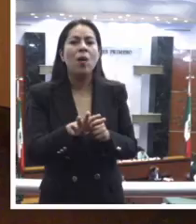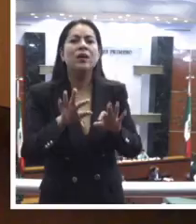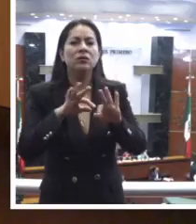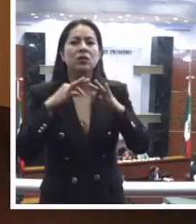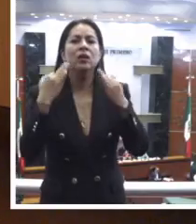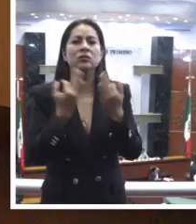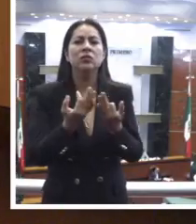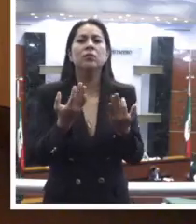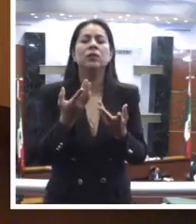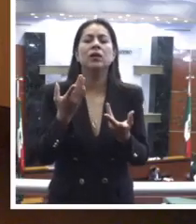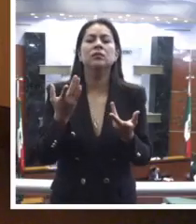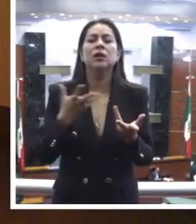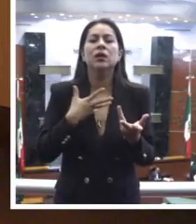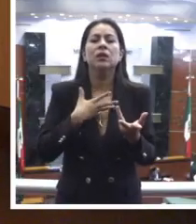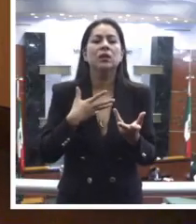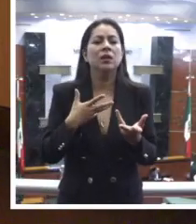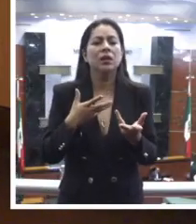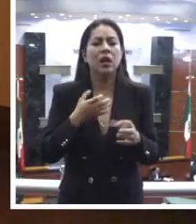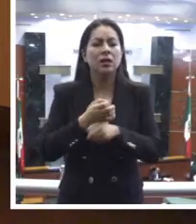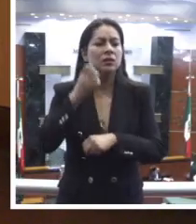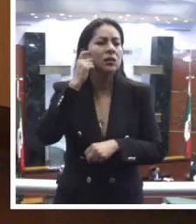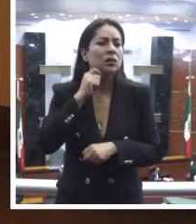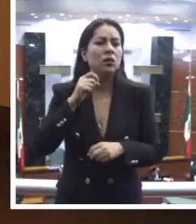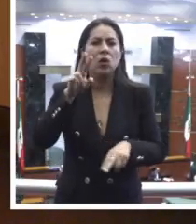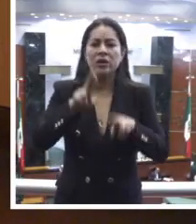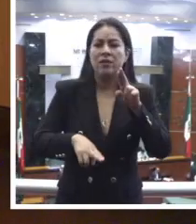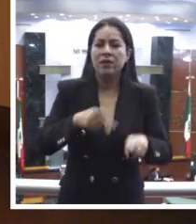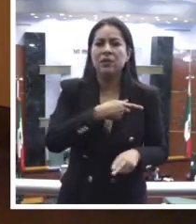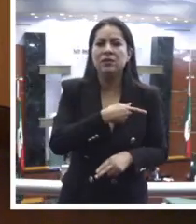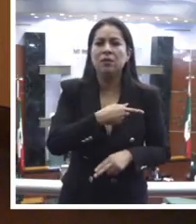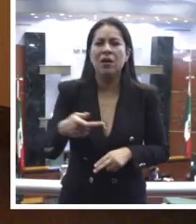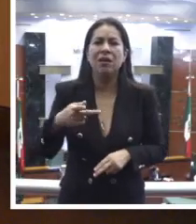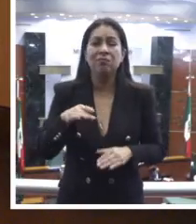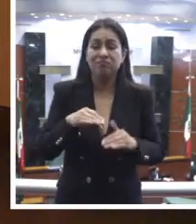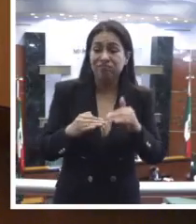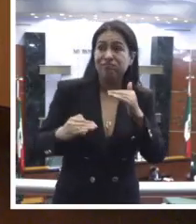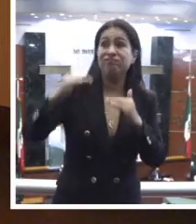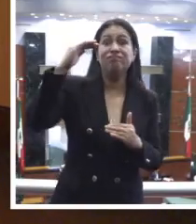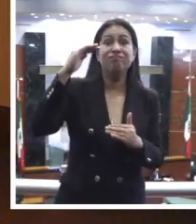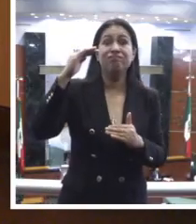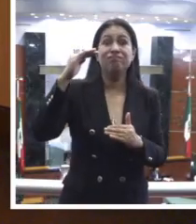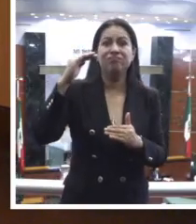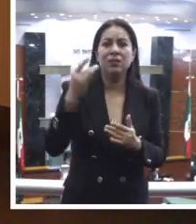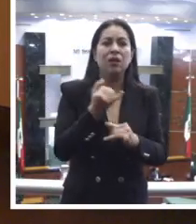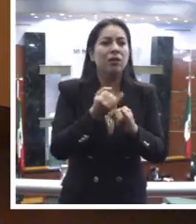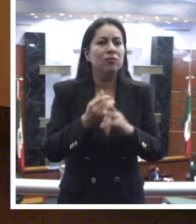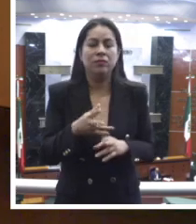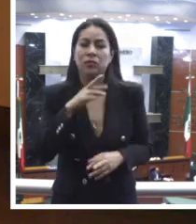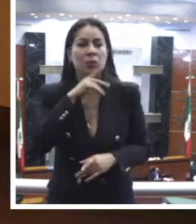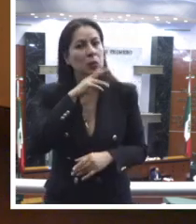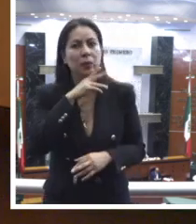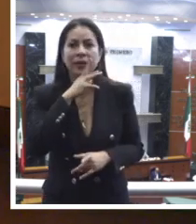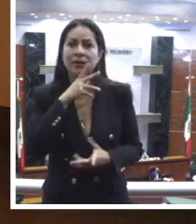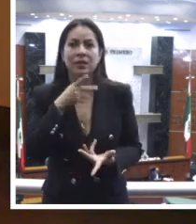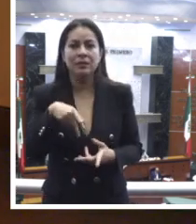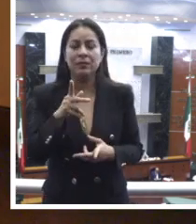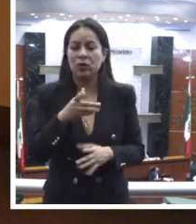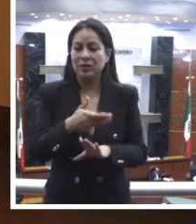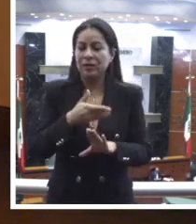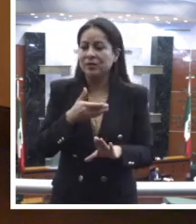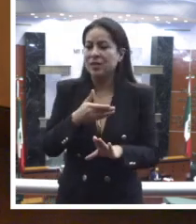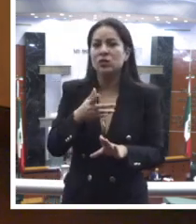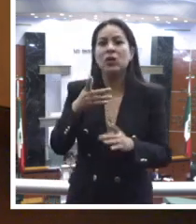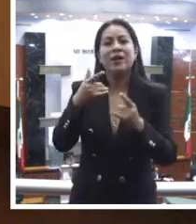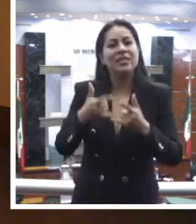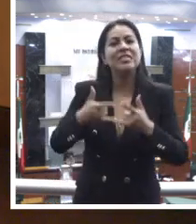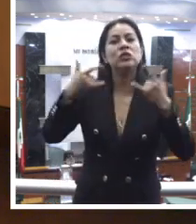causas estructurales que mantienen a Guerrero con índices de pobreza tan elevados? Los datos son alarmantes, pero detrás de ellos